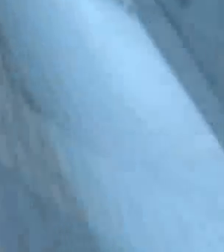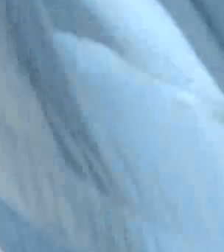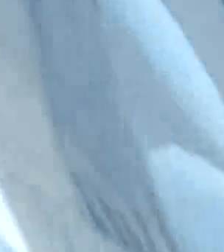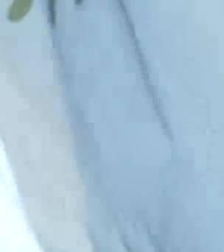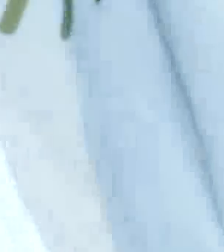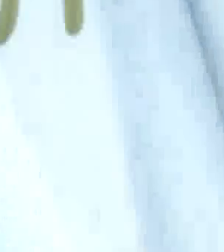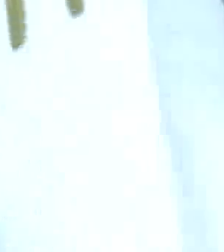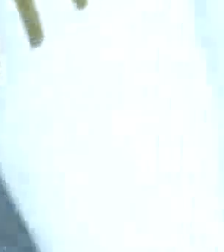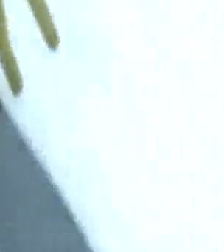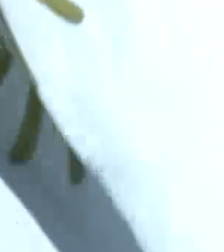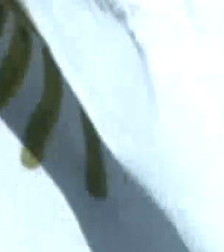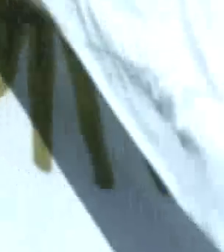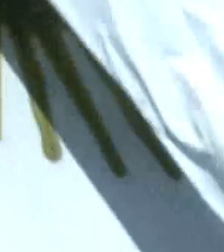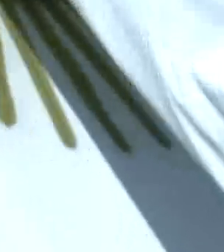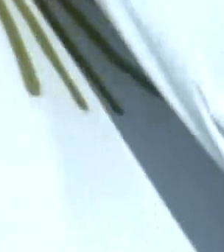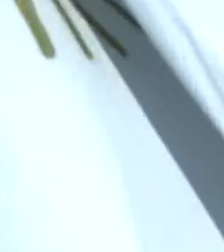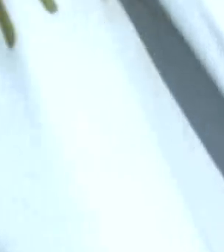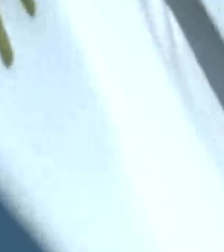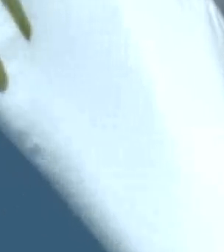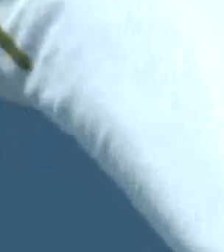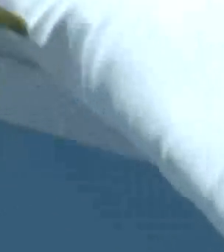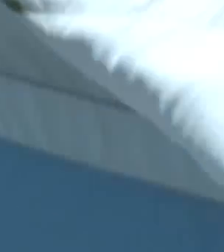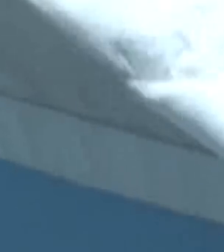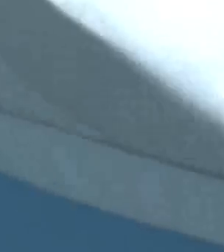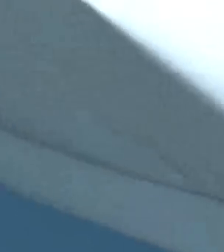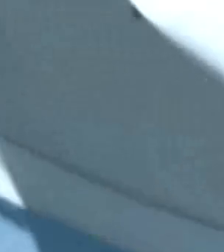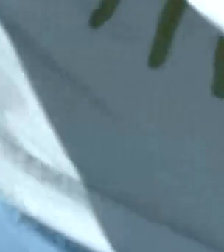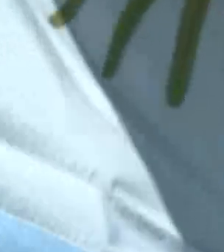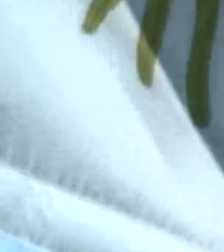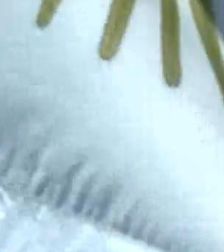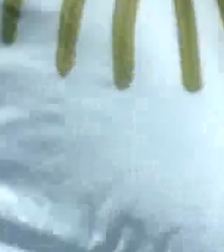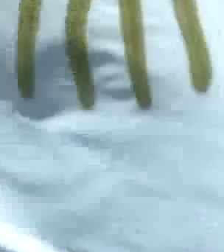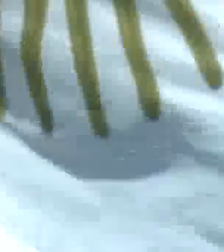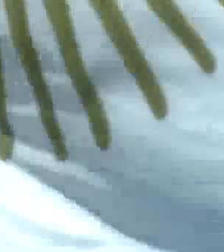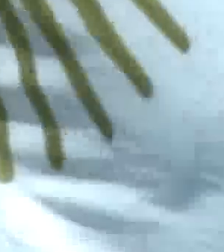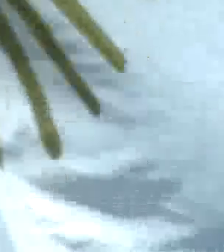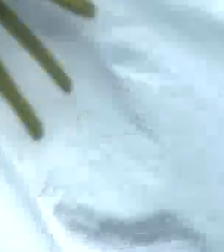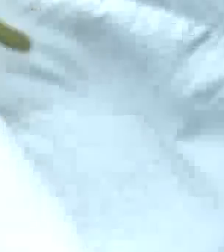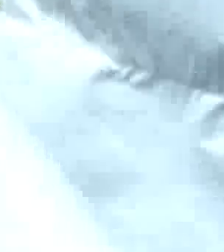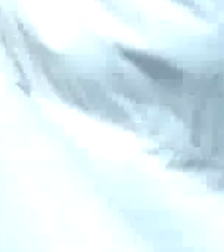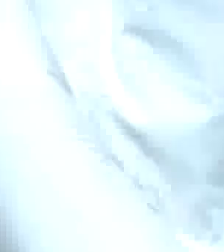de este momento, los servicios integrantes continúan con la difusión de sus respectivos programas.